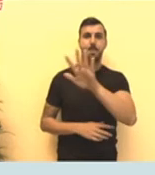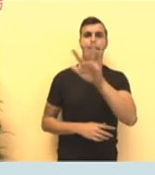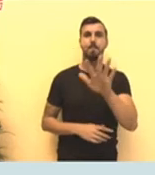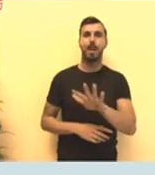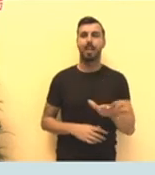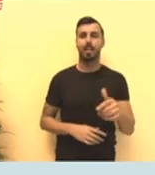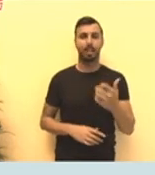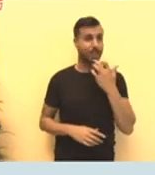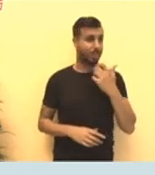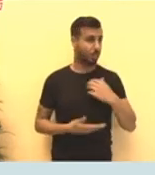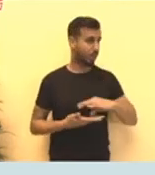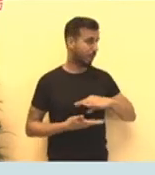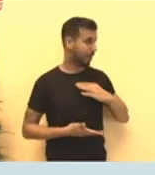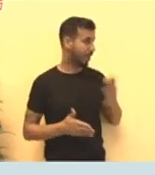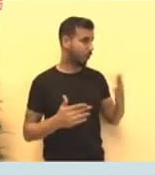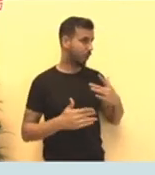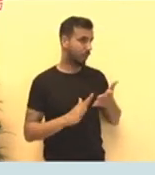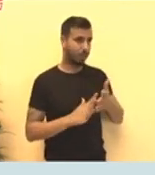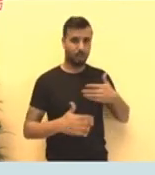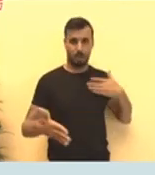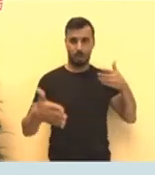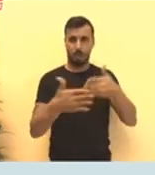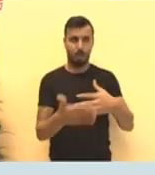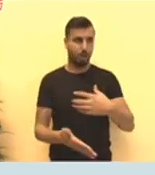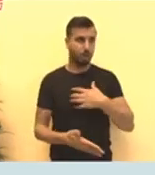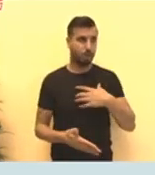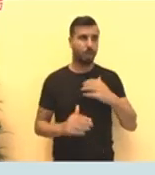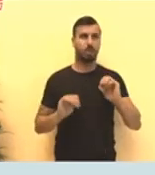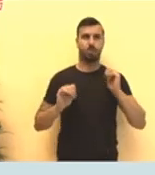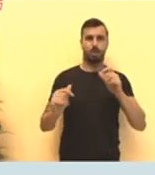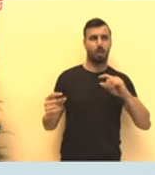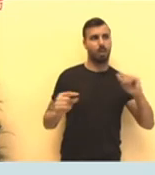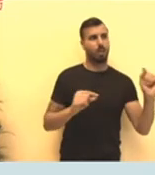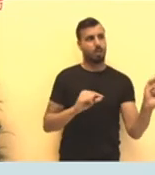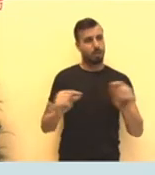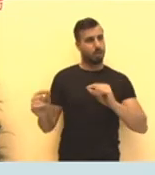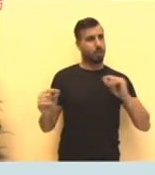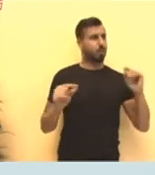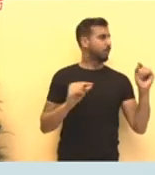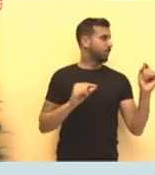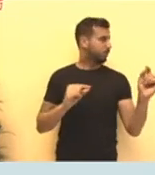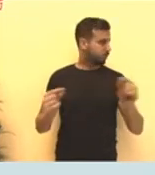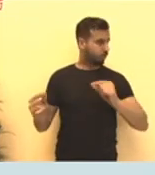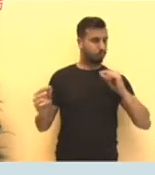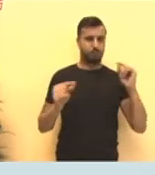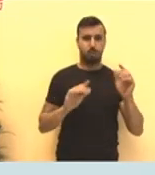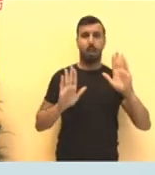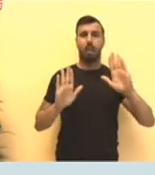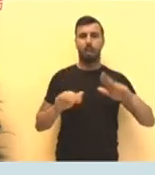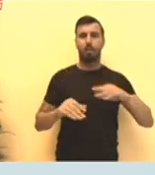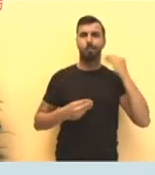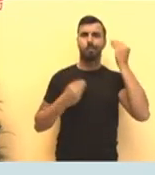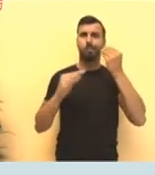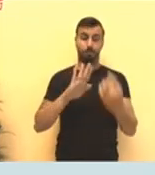supuestamente no tienes. Entonces empezamos a discutir y salió el término de diversidad